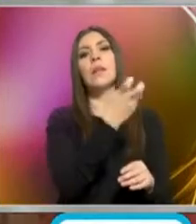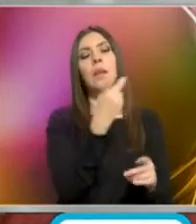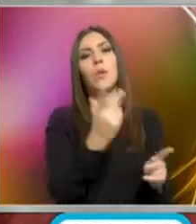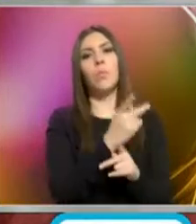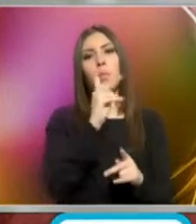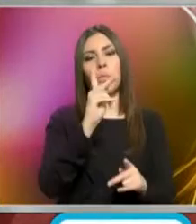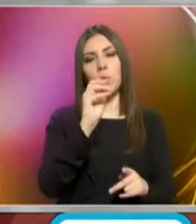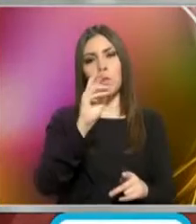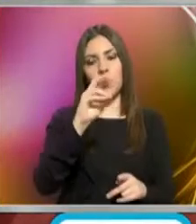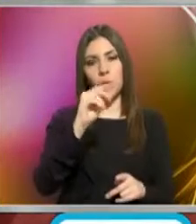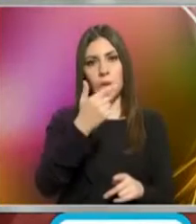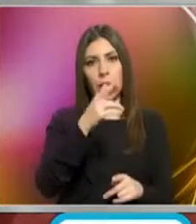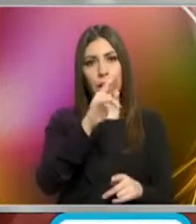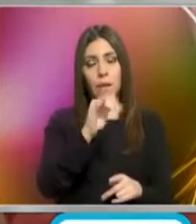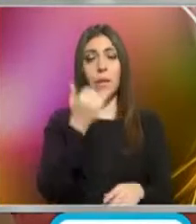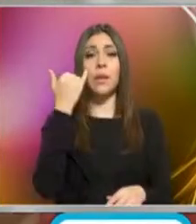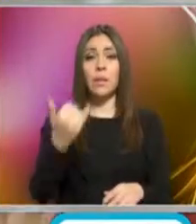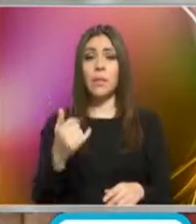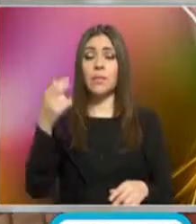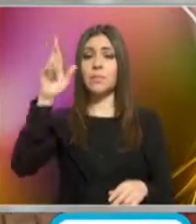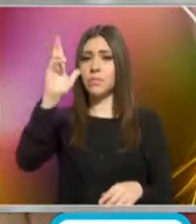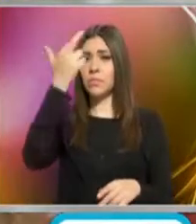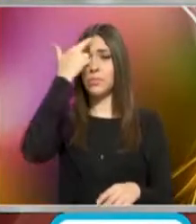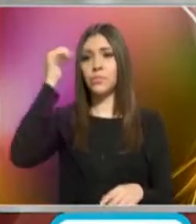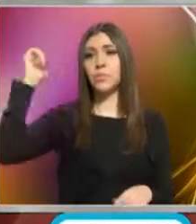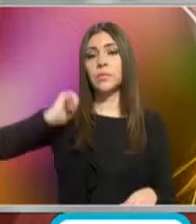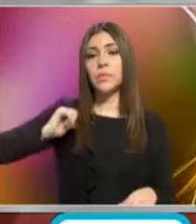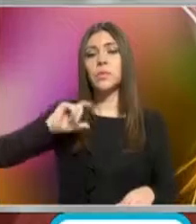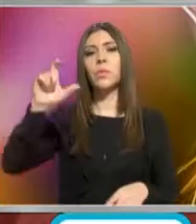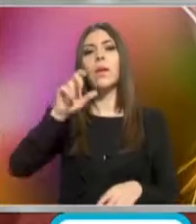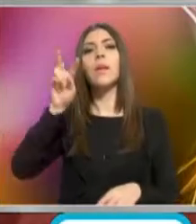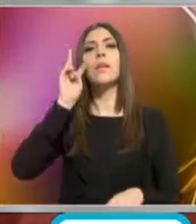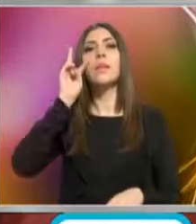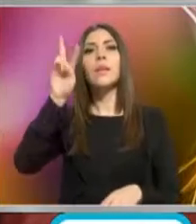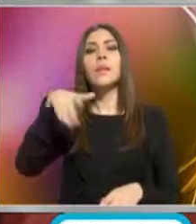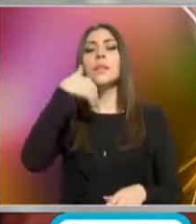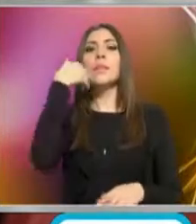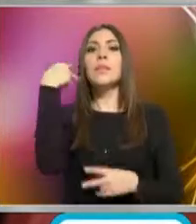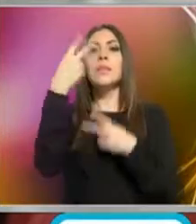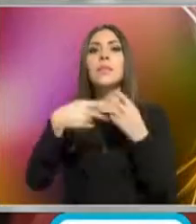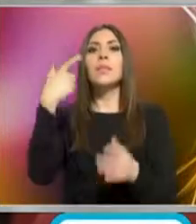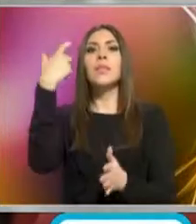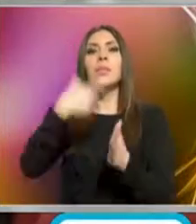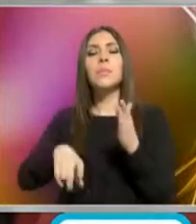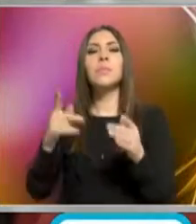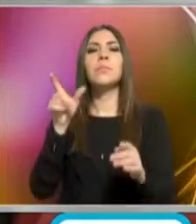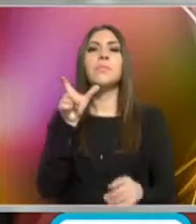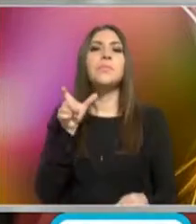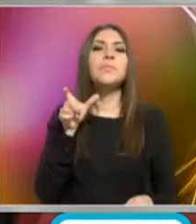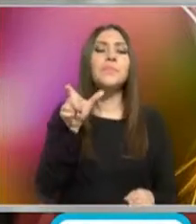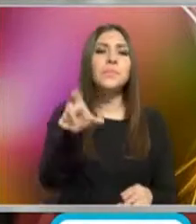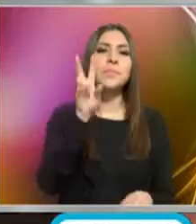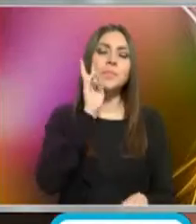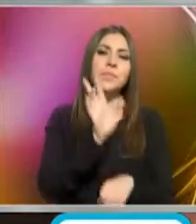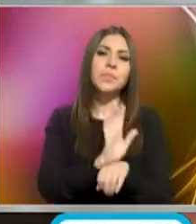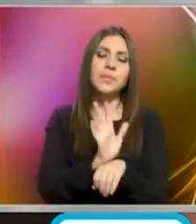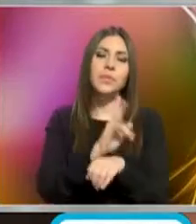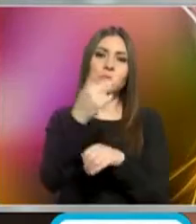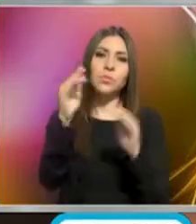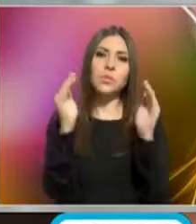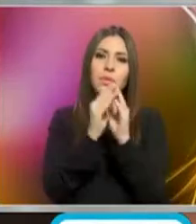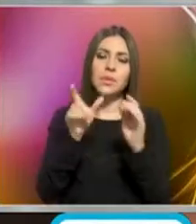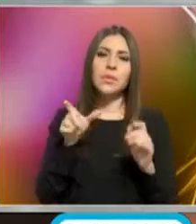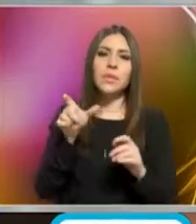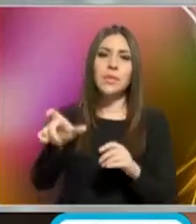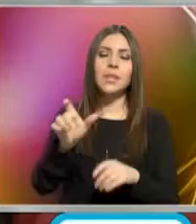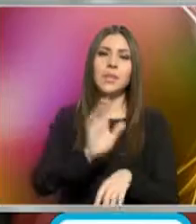porno, bueno, pues en primer lugar era difícil encontrarla, tenías que ir así como al mercado underground donde tú pudieras llegar y verla en tu